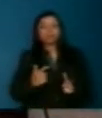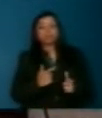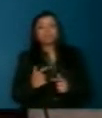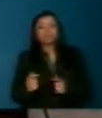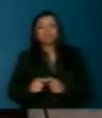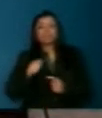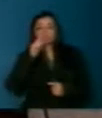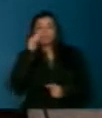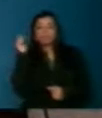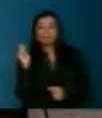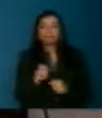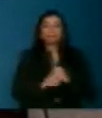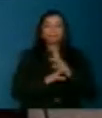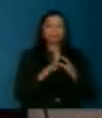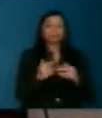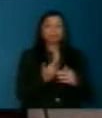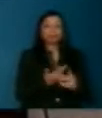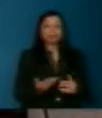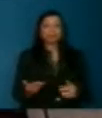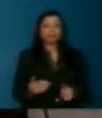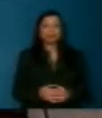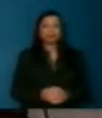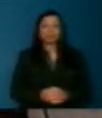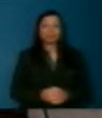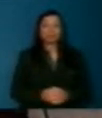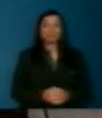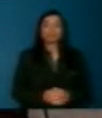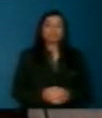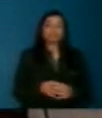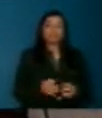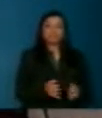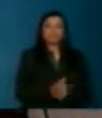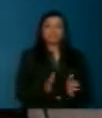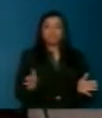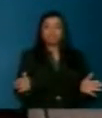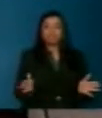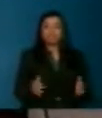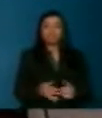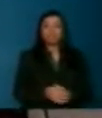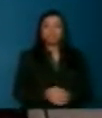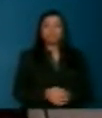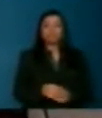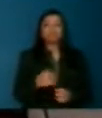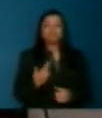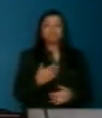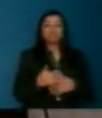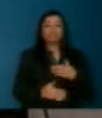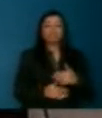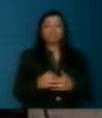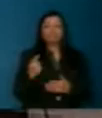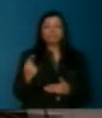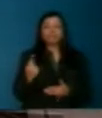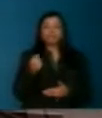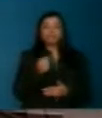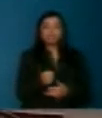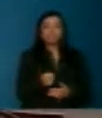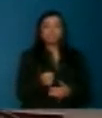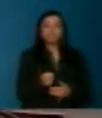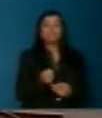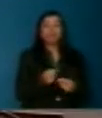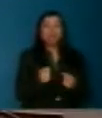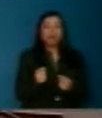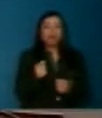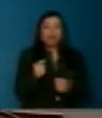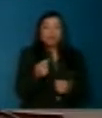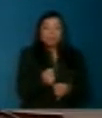transportan las frutas. Más globo, para trasladar dinero limpio como para lavar moneda